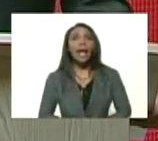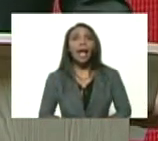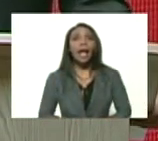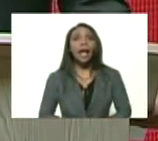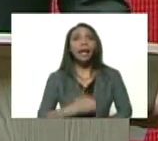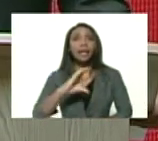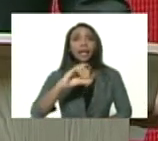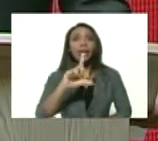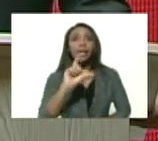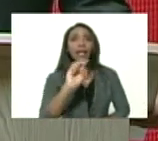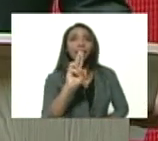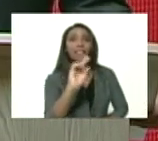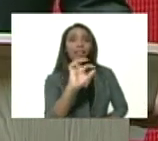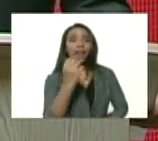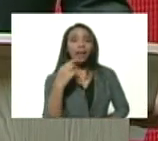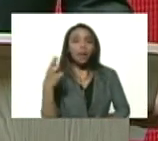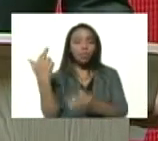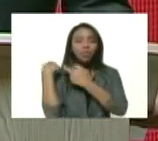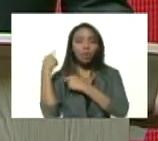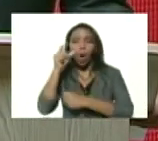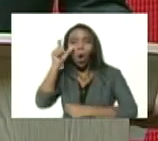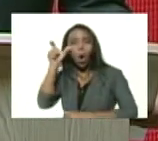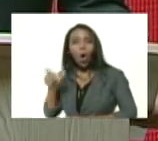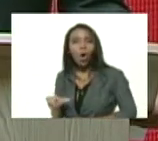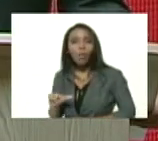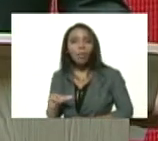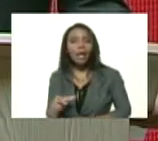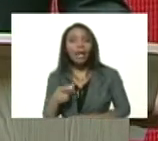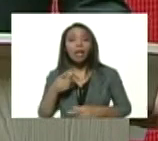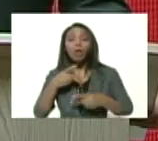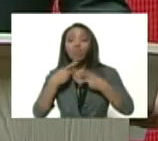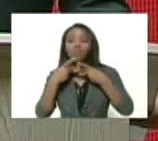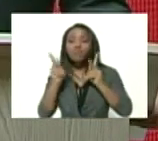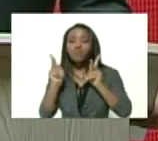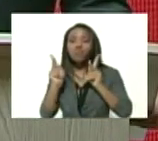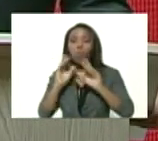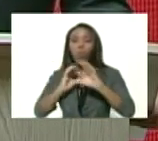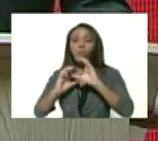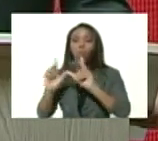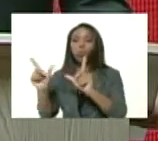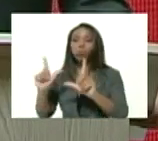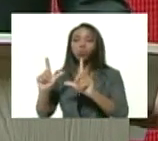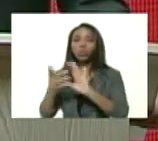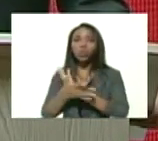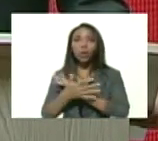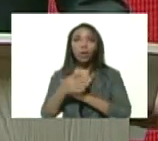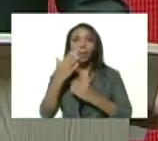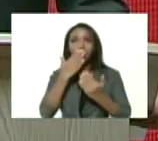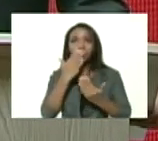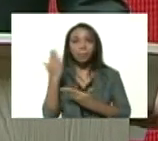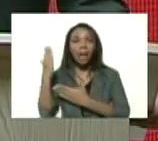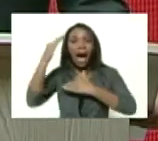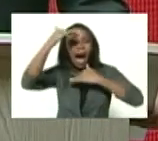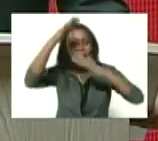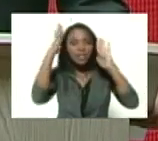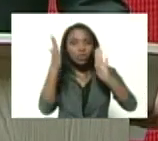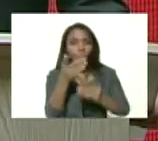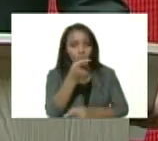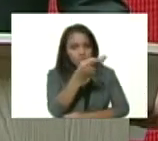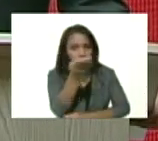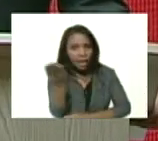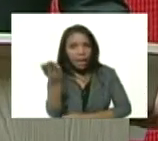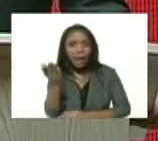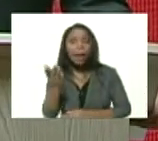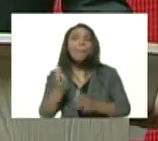hoy a la emisora de radio colombiana La W. Por favor, presten mucha atención porque